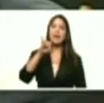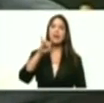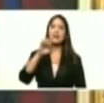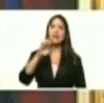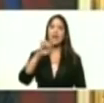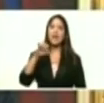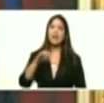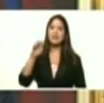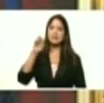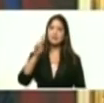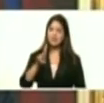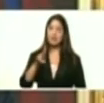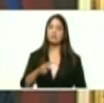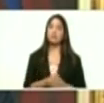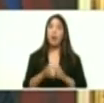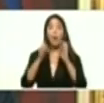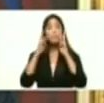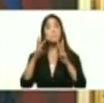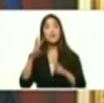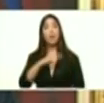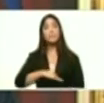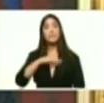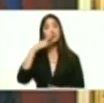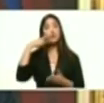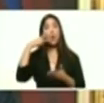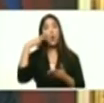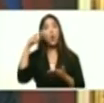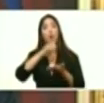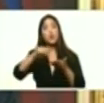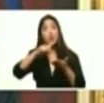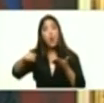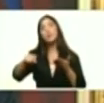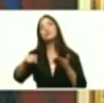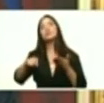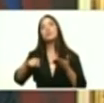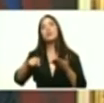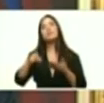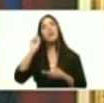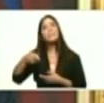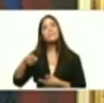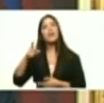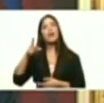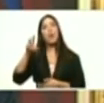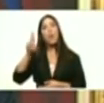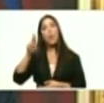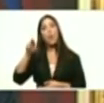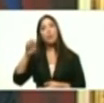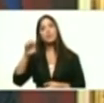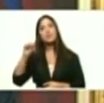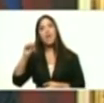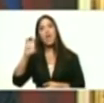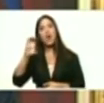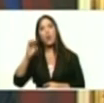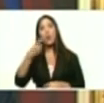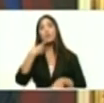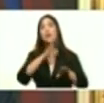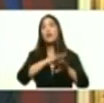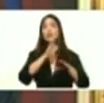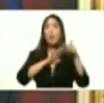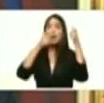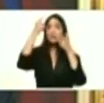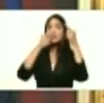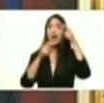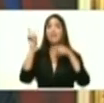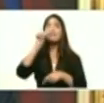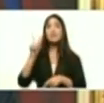no fue un milagro, la misión Robinson, y aquel día, en que la UNESCO dijo, presidente Hugo Chávez, Venezuela ha